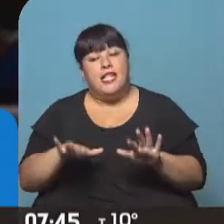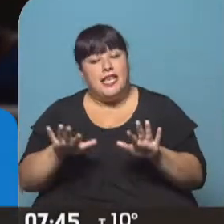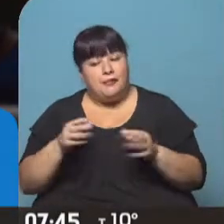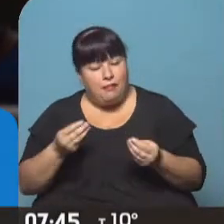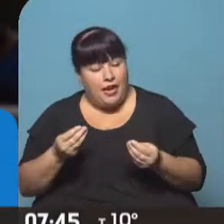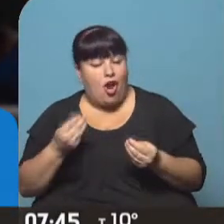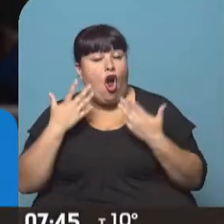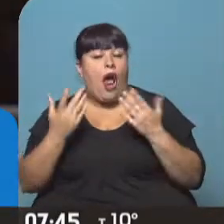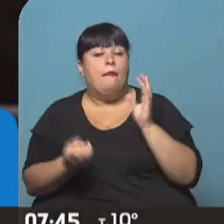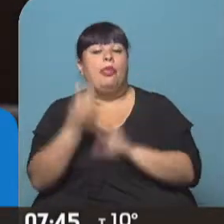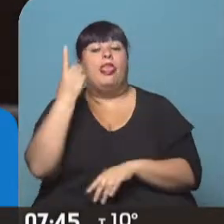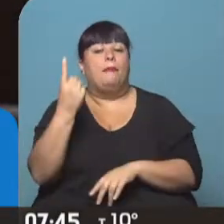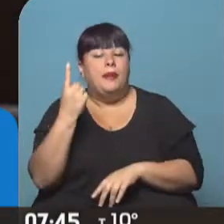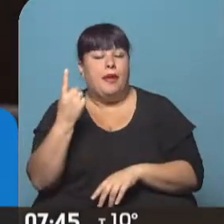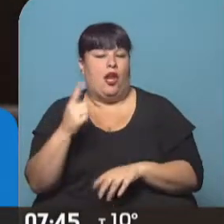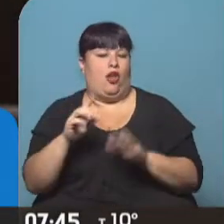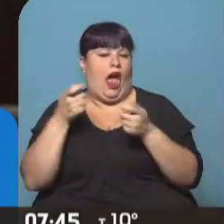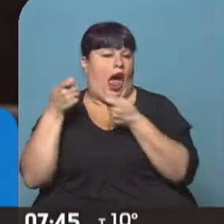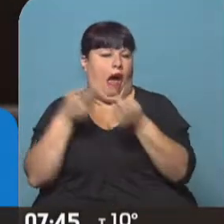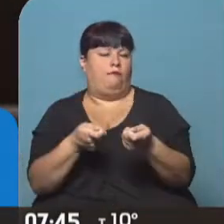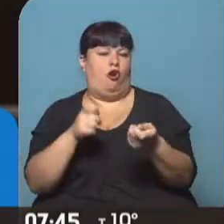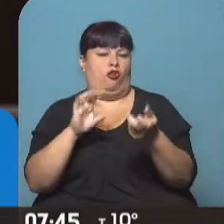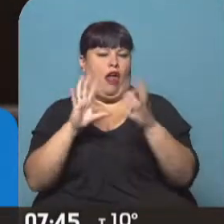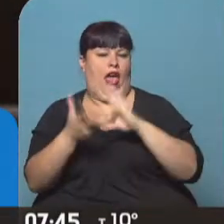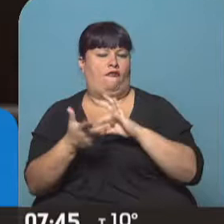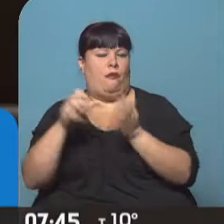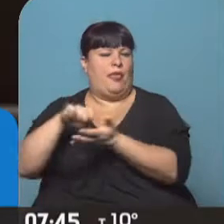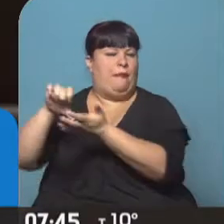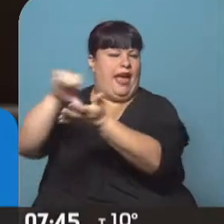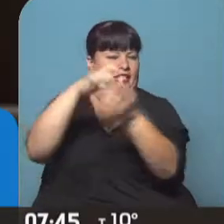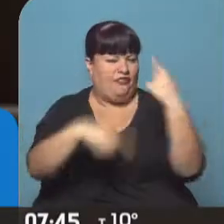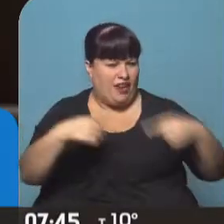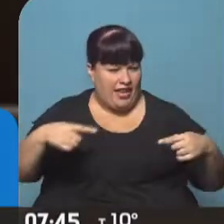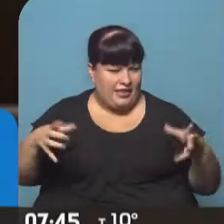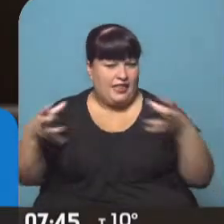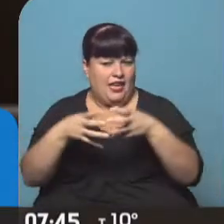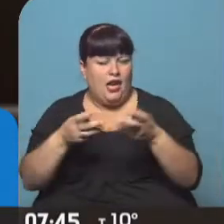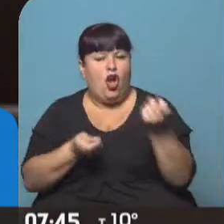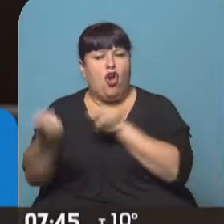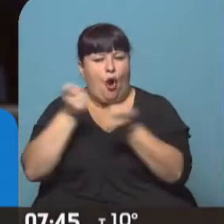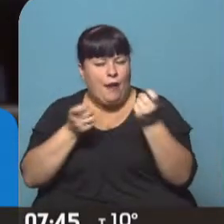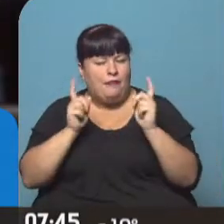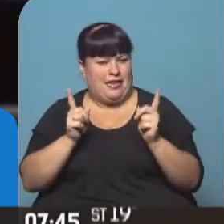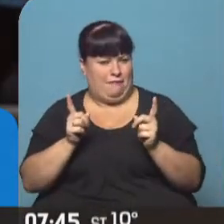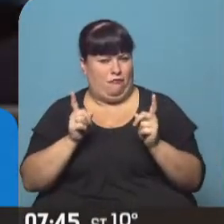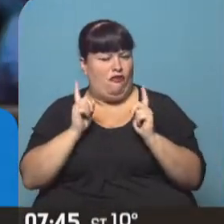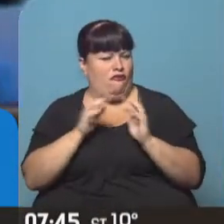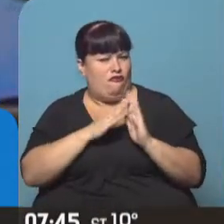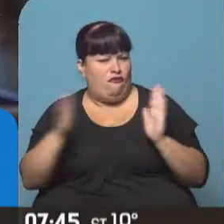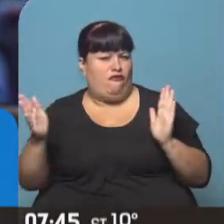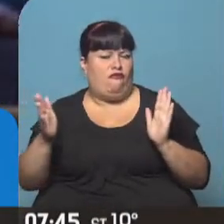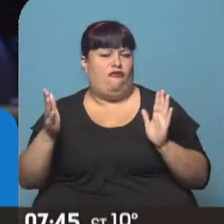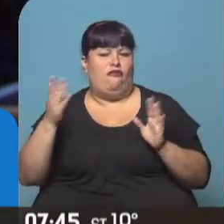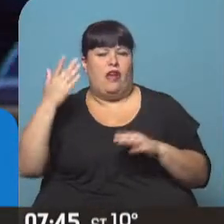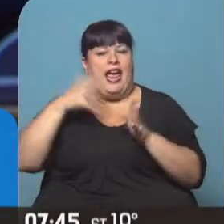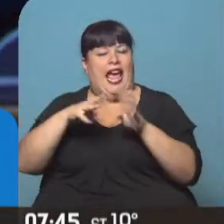que surja primero un gran respaldo al sistema multilateral, al orden de comercio que se ha mantenido realmente desde